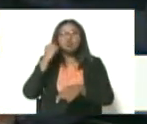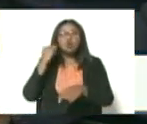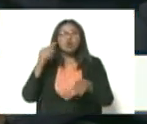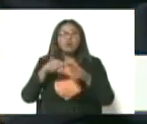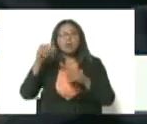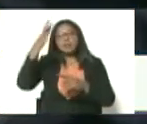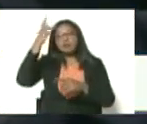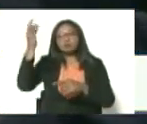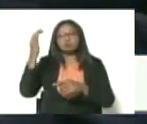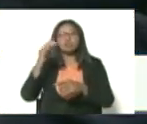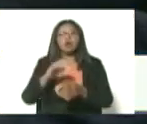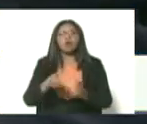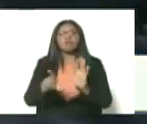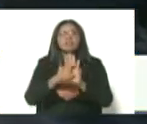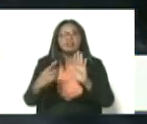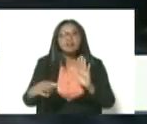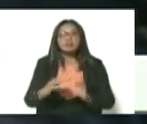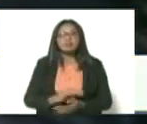legislativos.